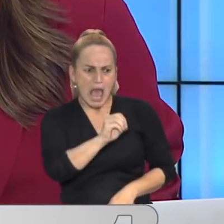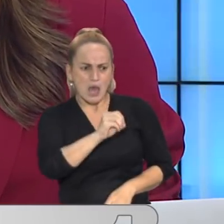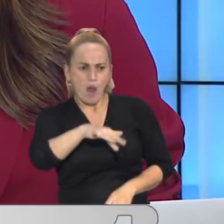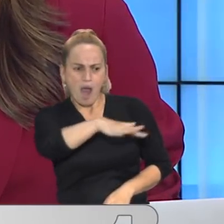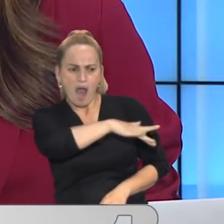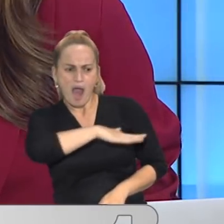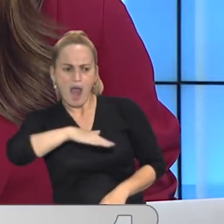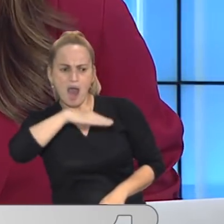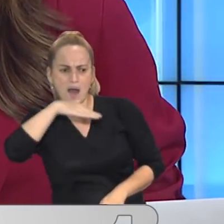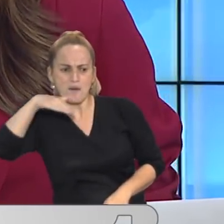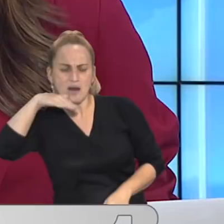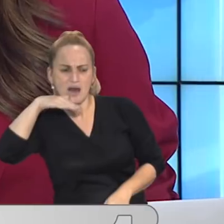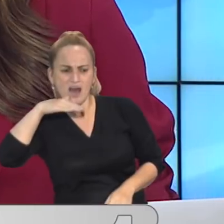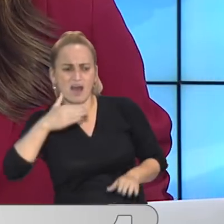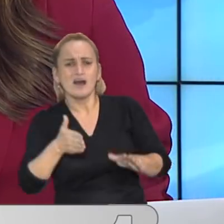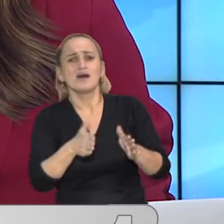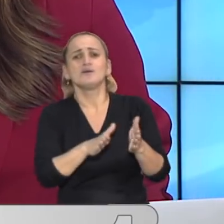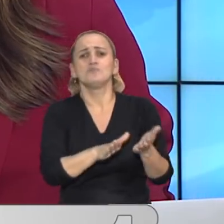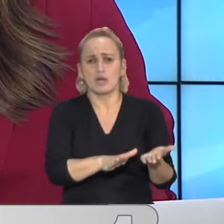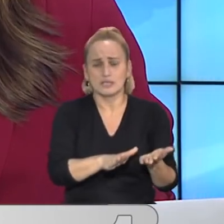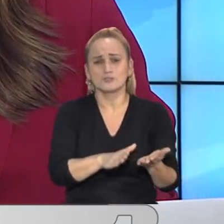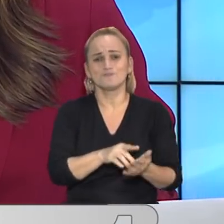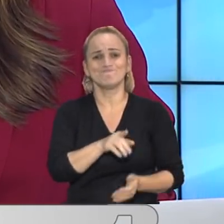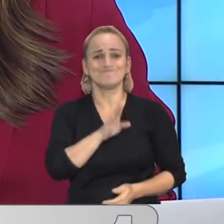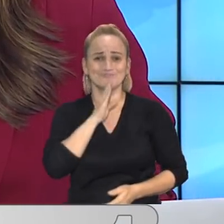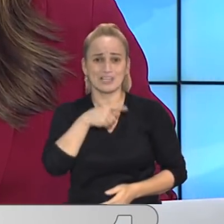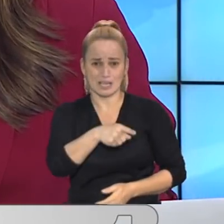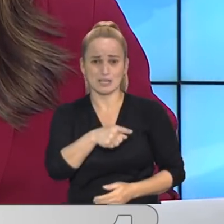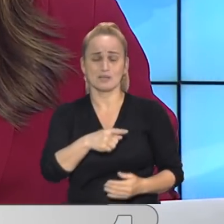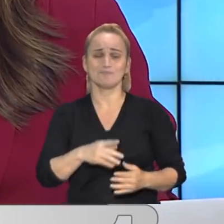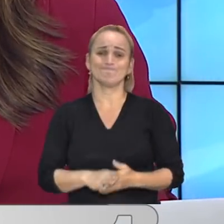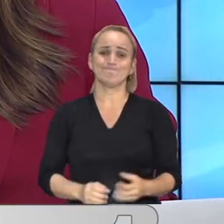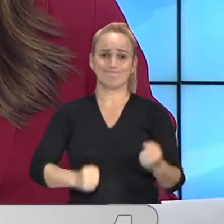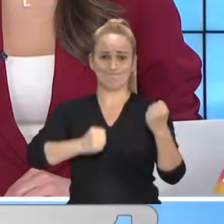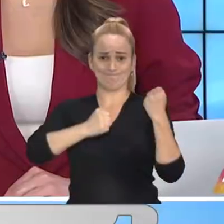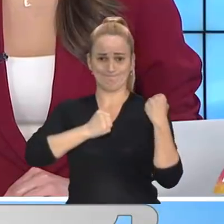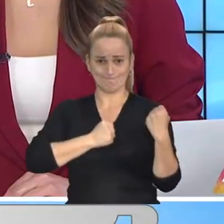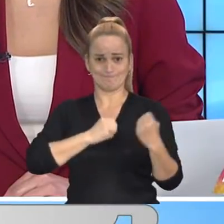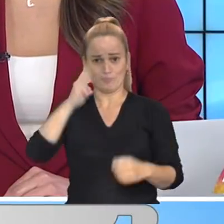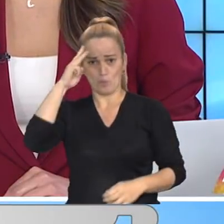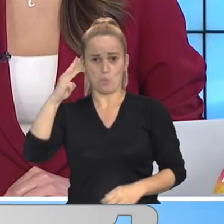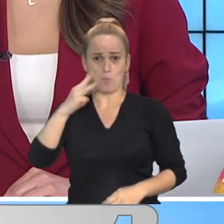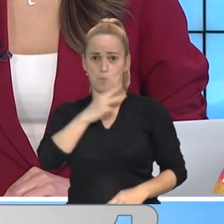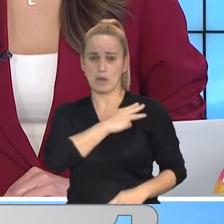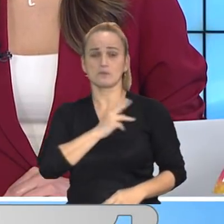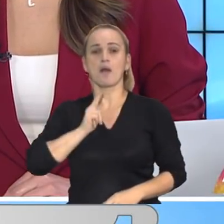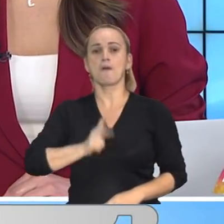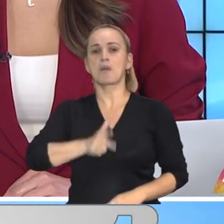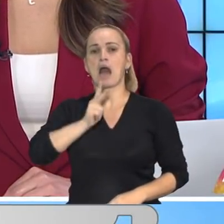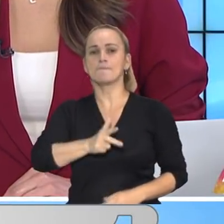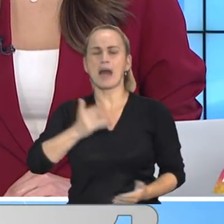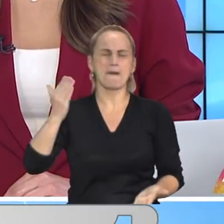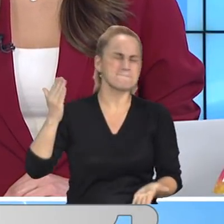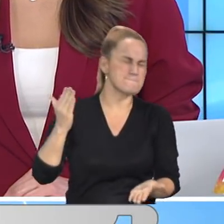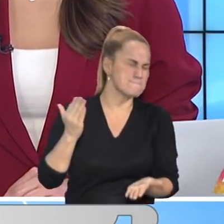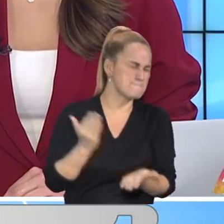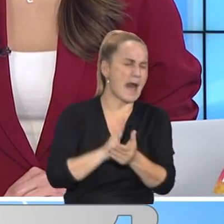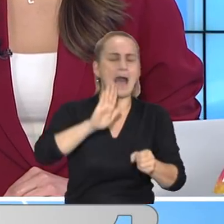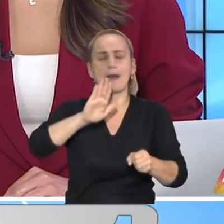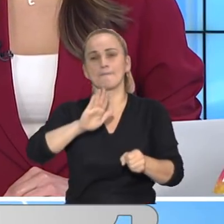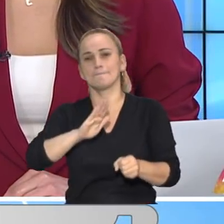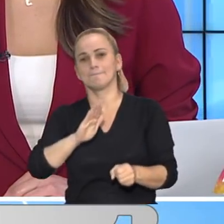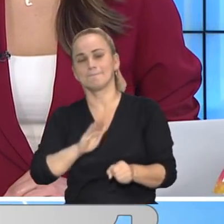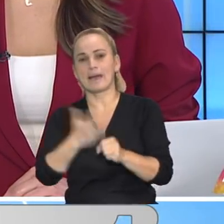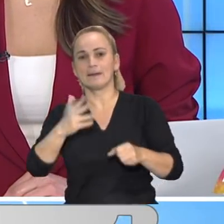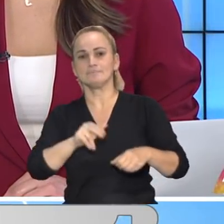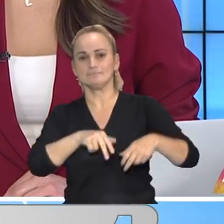rural de Dagua. La víctima era uno de los soldados muertos hace unas semanas al caer en un campo explosivo. Sebastián Bedoya nos amplía esta información.